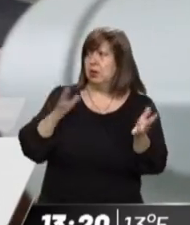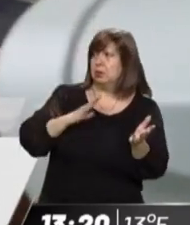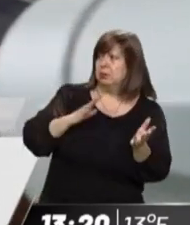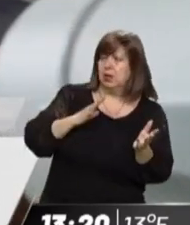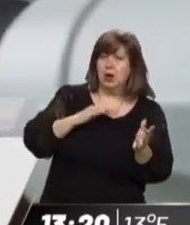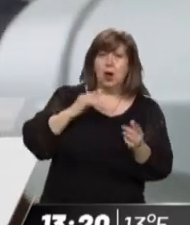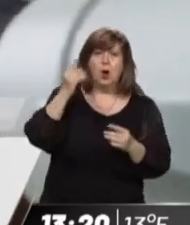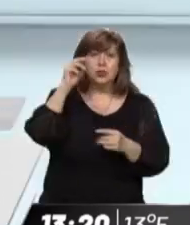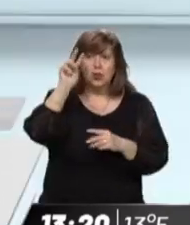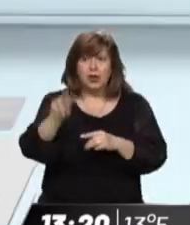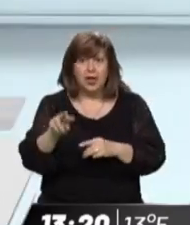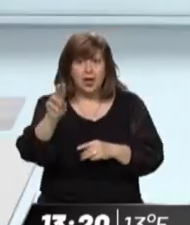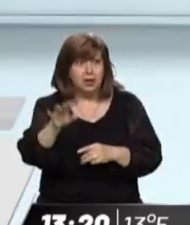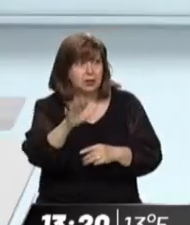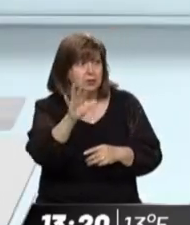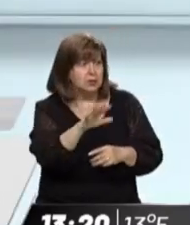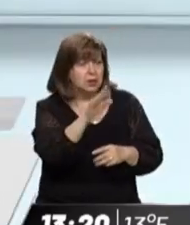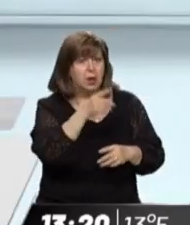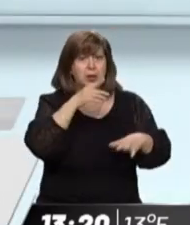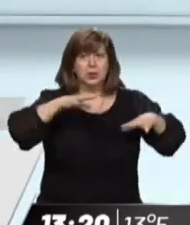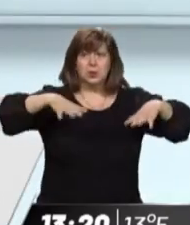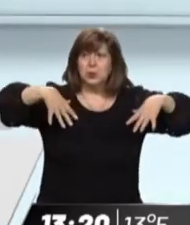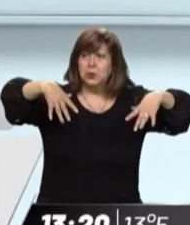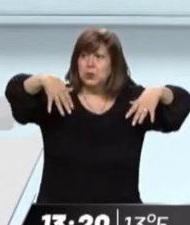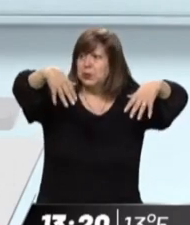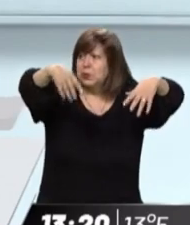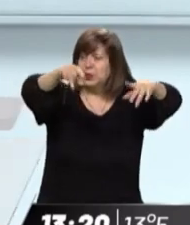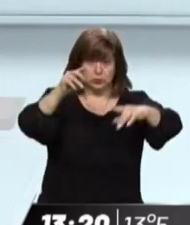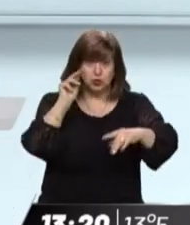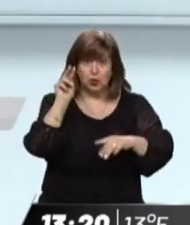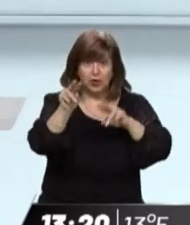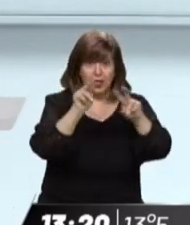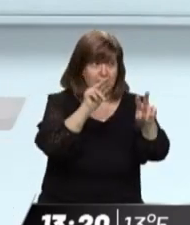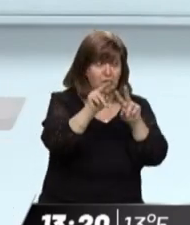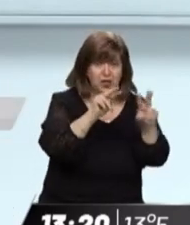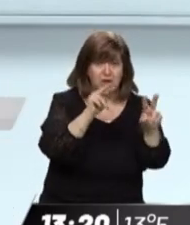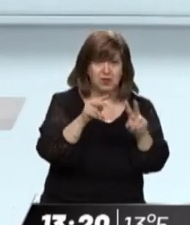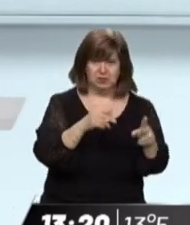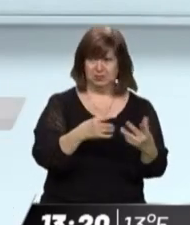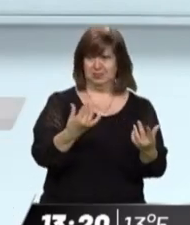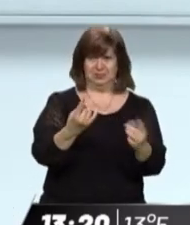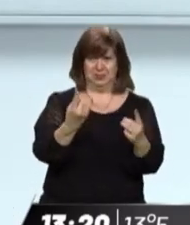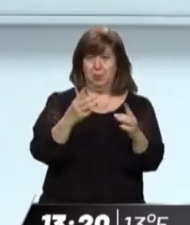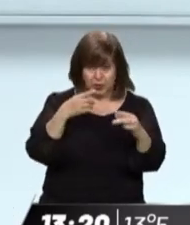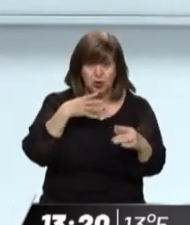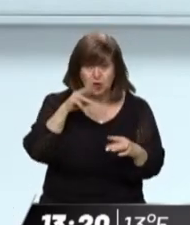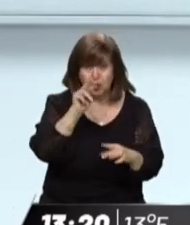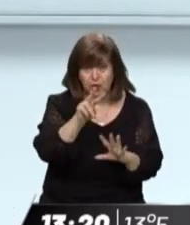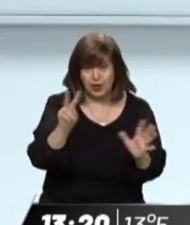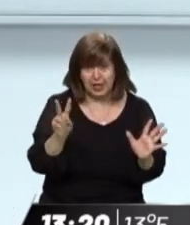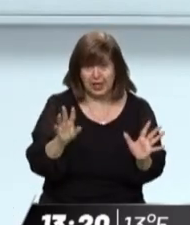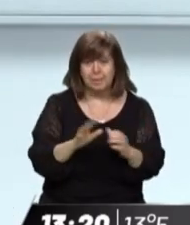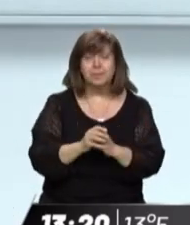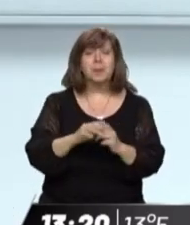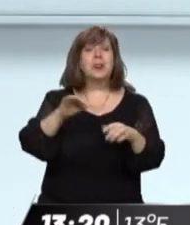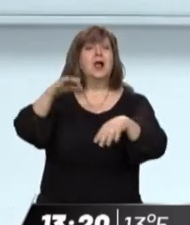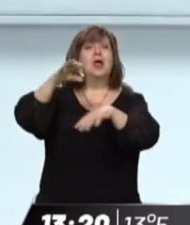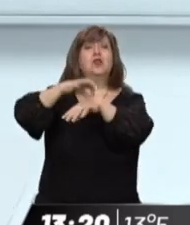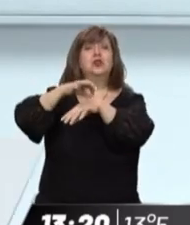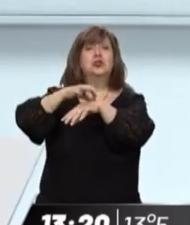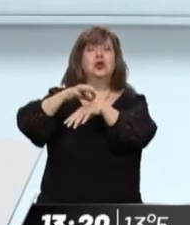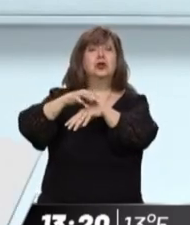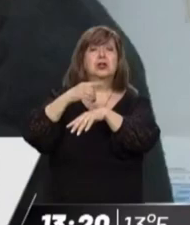viendo cosas, ¿no? Entonces hay una relación también muy directa con lo que es violencia, violencia de género, estos eventos que por ahí vemos